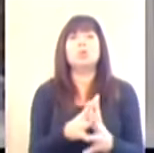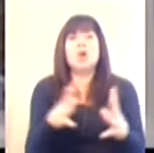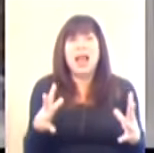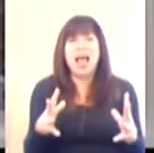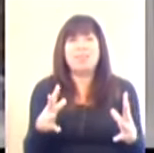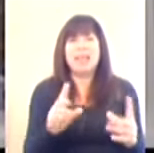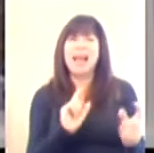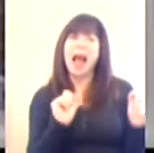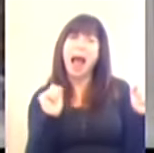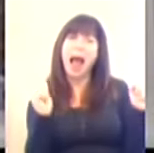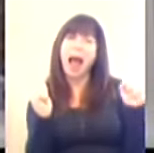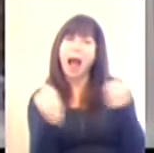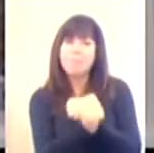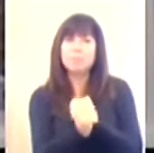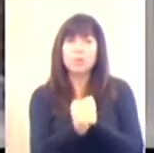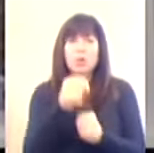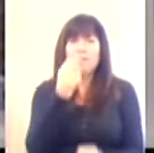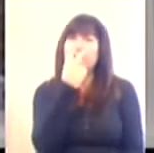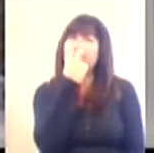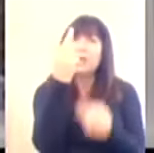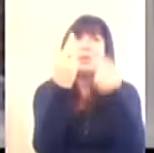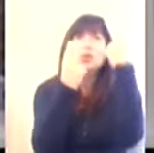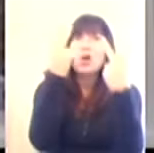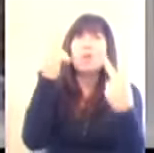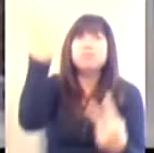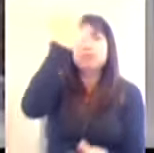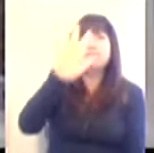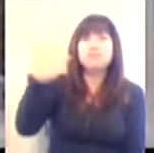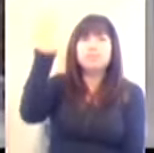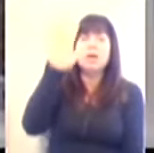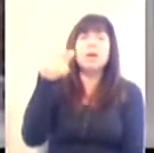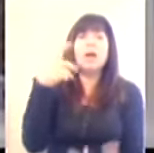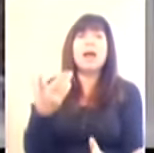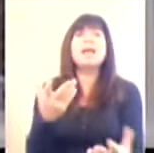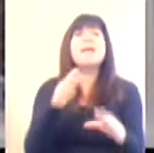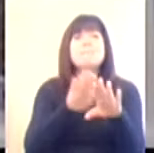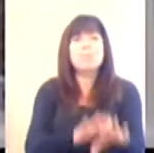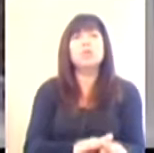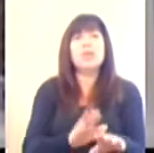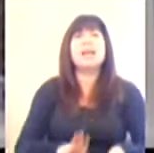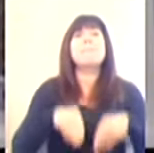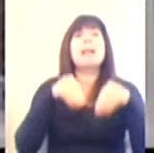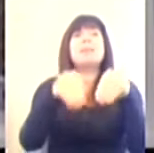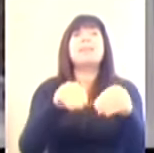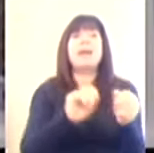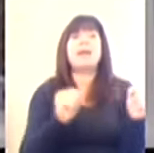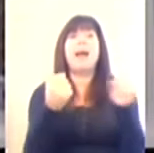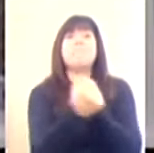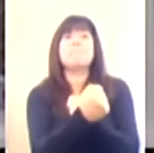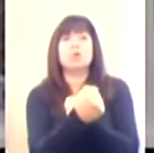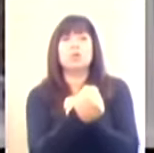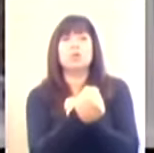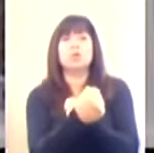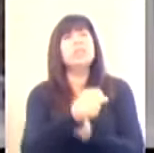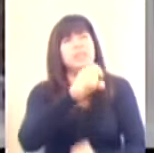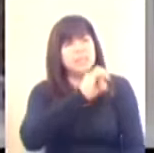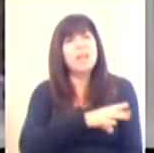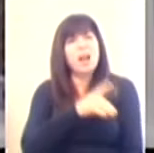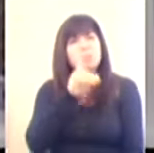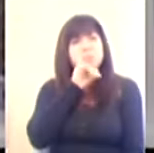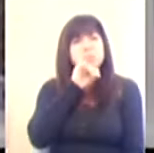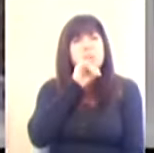transición, siendo muy visionarios en la forma de implementar y de apoyar estos cambios. Todos sabemos que Chile tiene